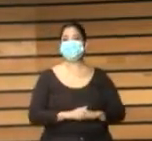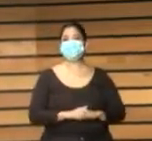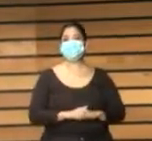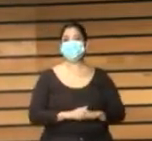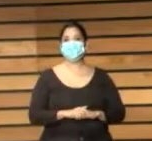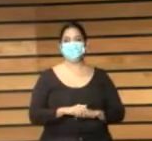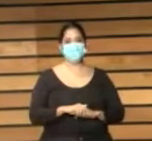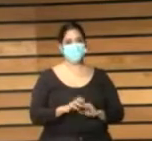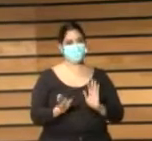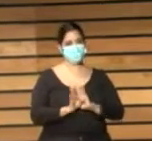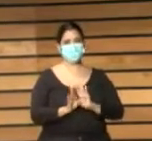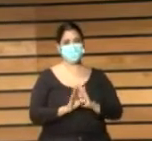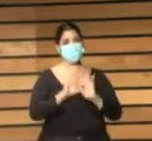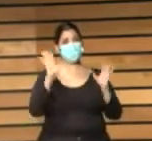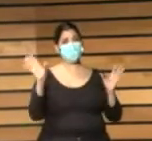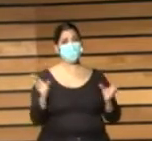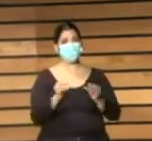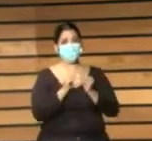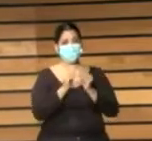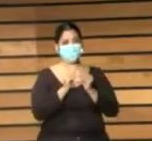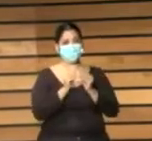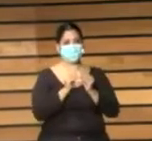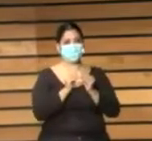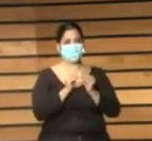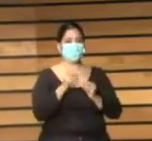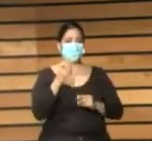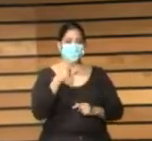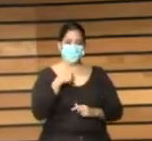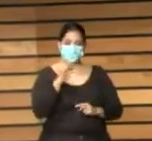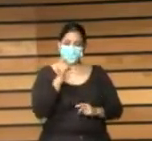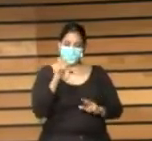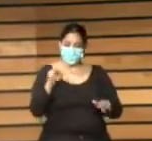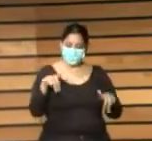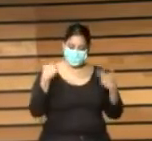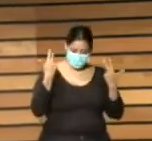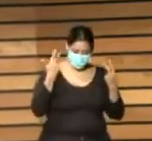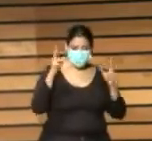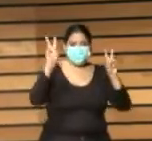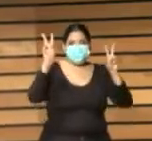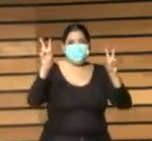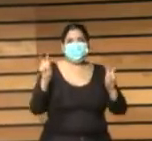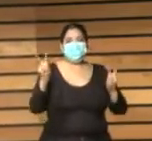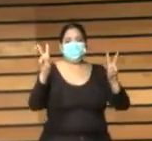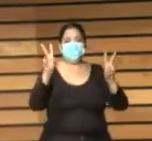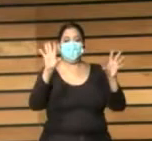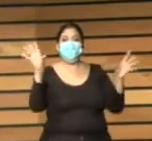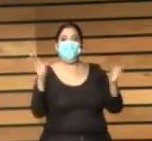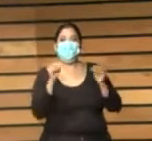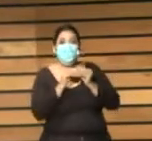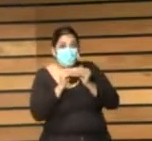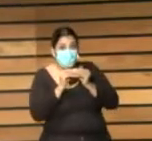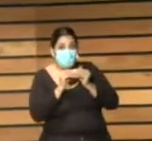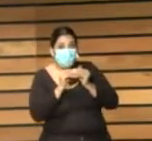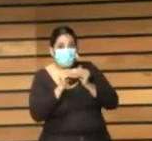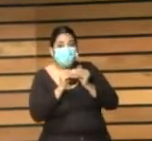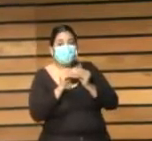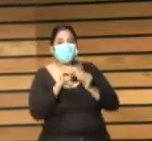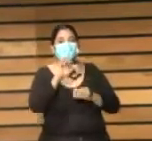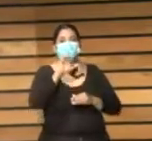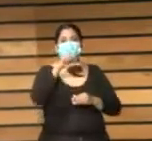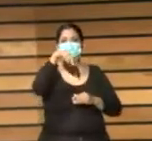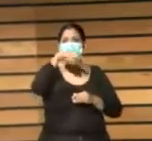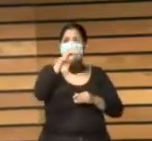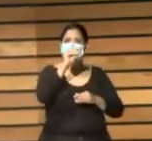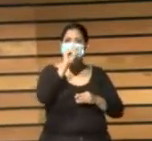voy con las conclusiones. Me he permitido diferenciar entre conclusiones que he llamado endógenas